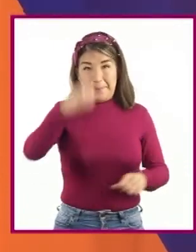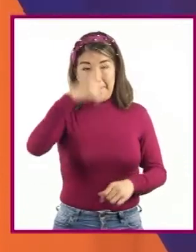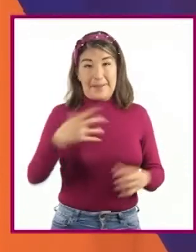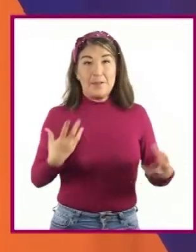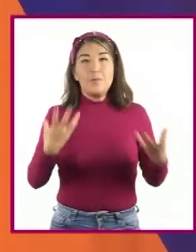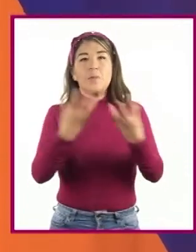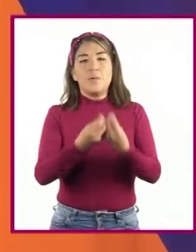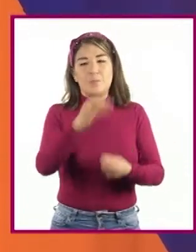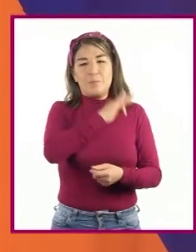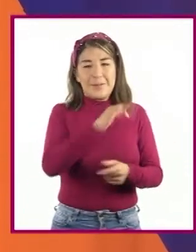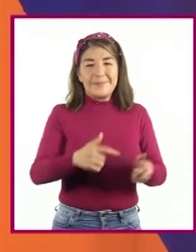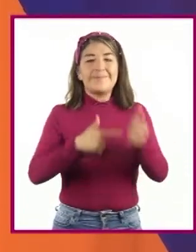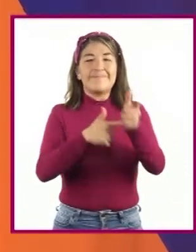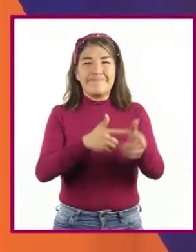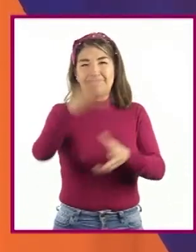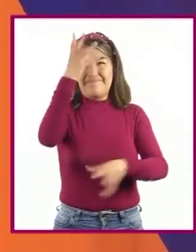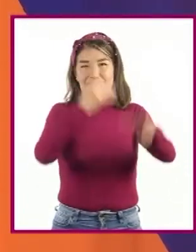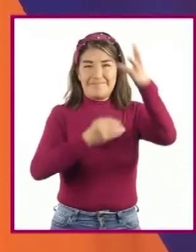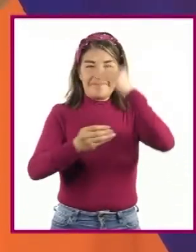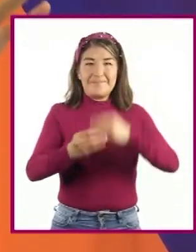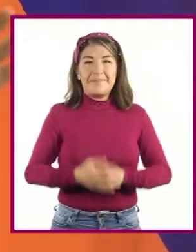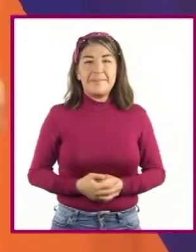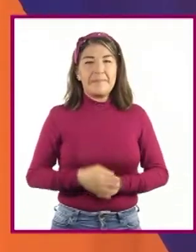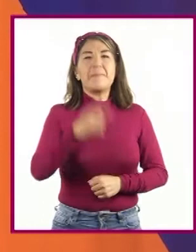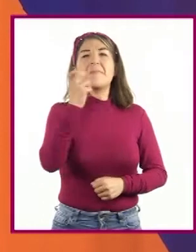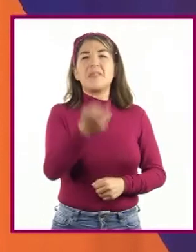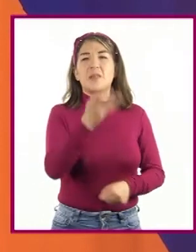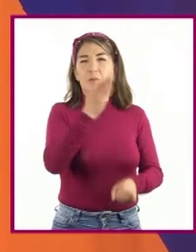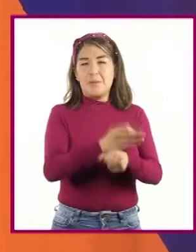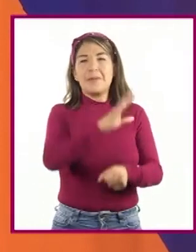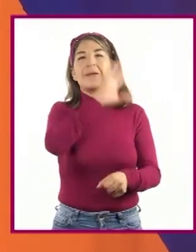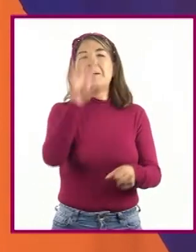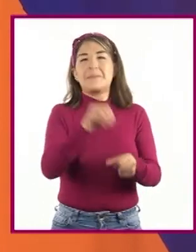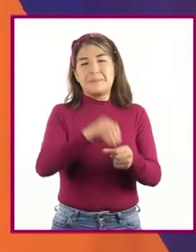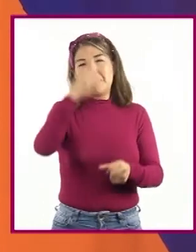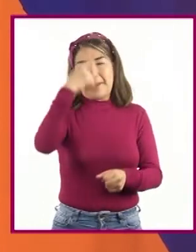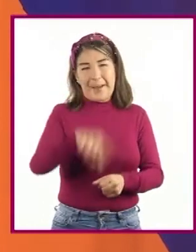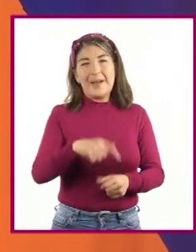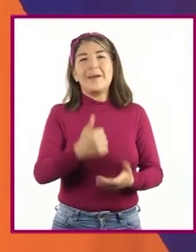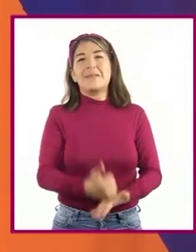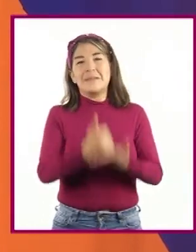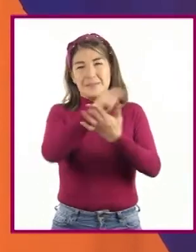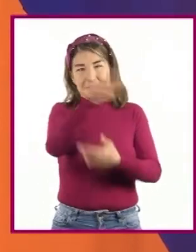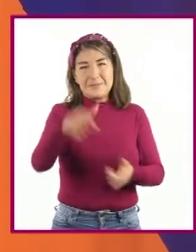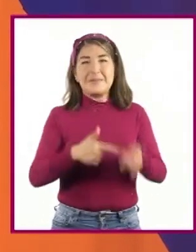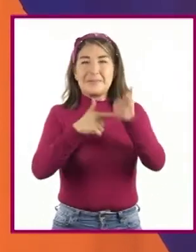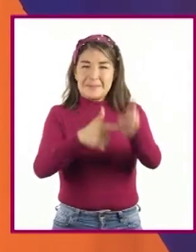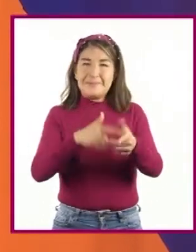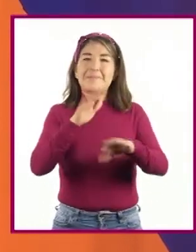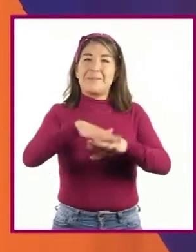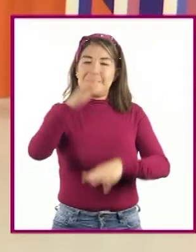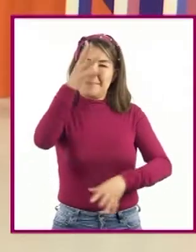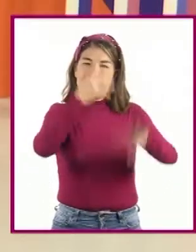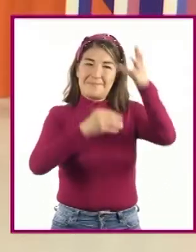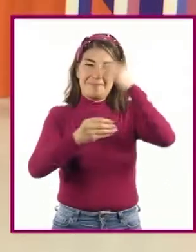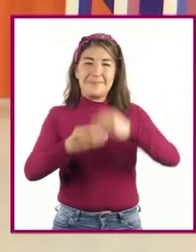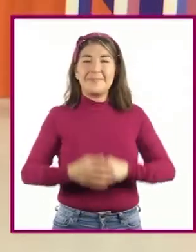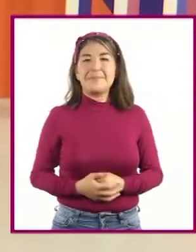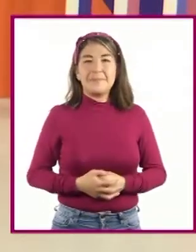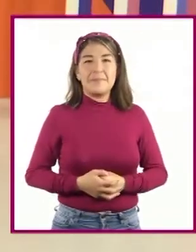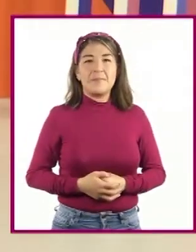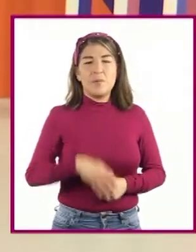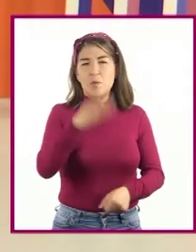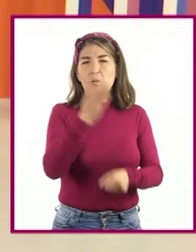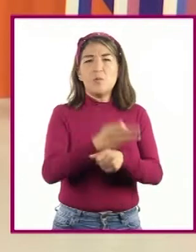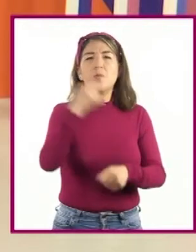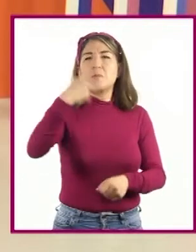juntos podamos seguir aprendiendo. Todo esto como un recurso que les ayudará a continuar con su aprendizaje. El nombre